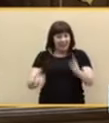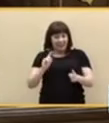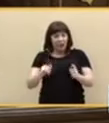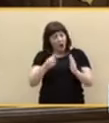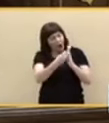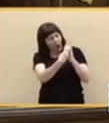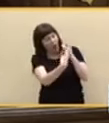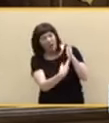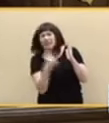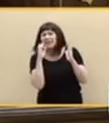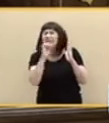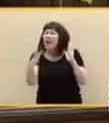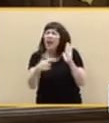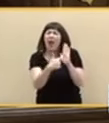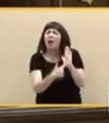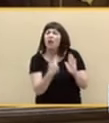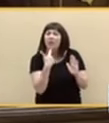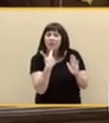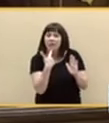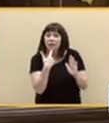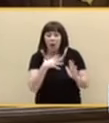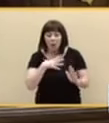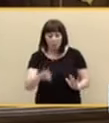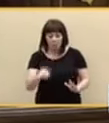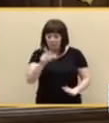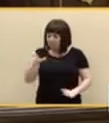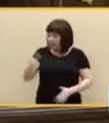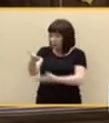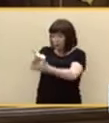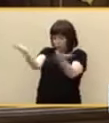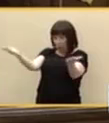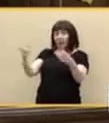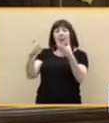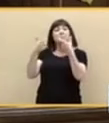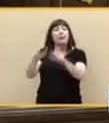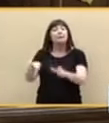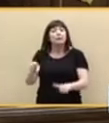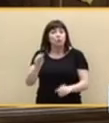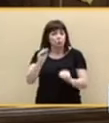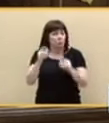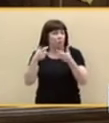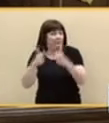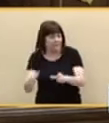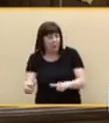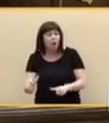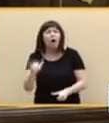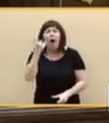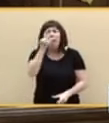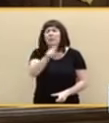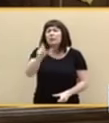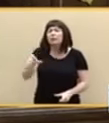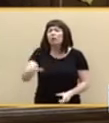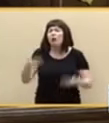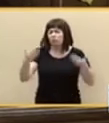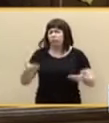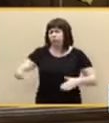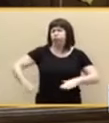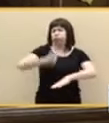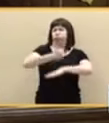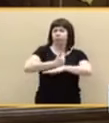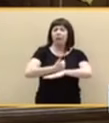hubiera podido tener personas relevantes de dicho partido político que se aprovecharon para su realización de